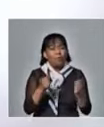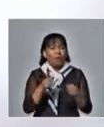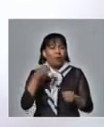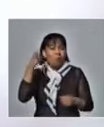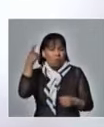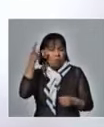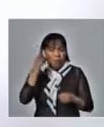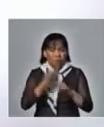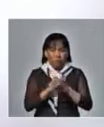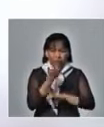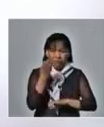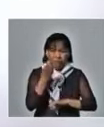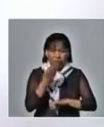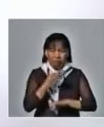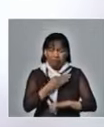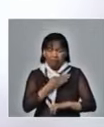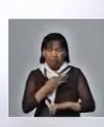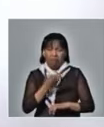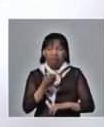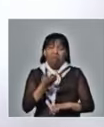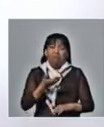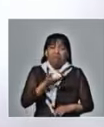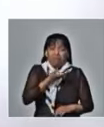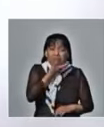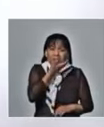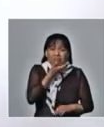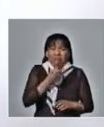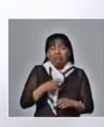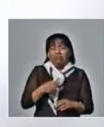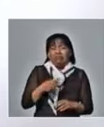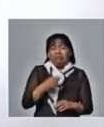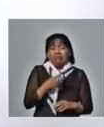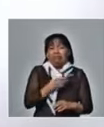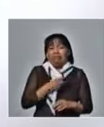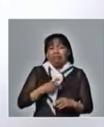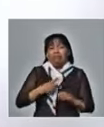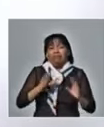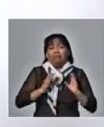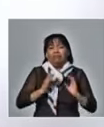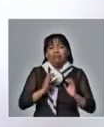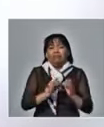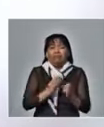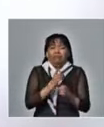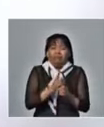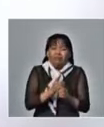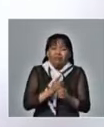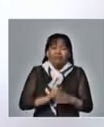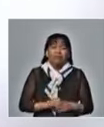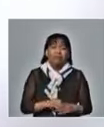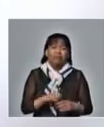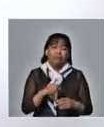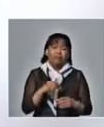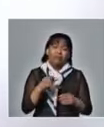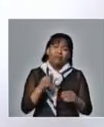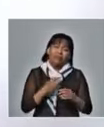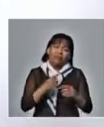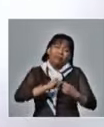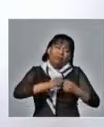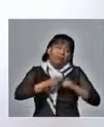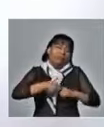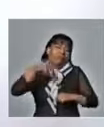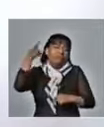es un estado de buenas costumbres. Tenemos que cuidar a nuestra sociedad. Tenemos que transformar Puebla.